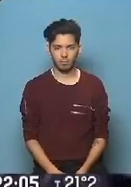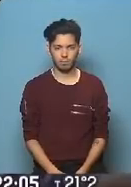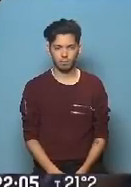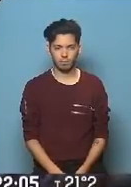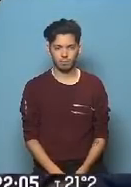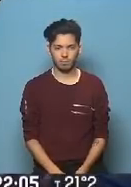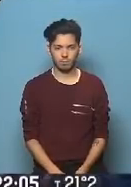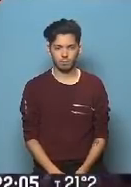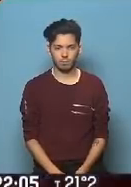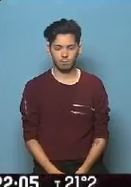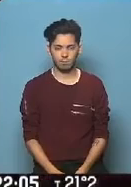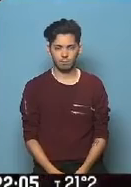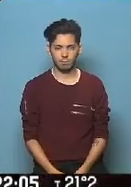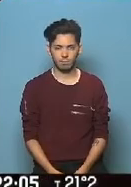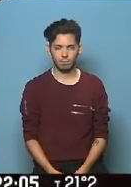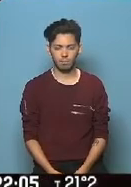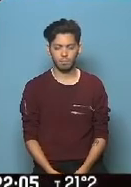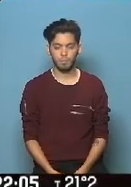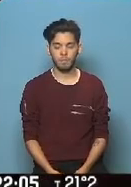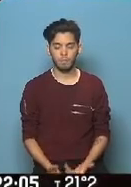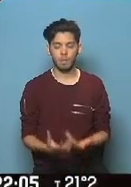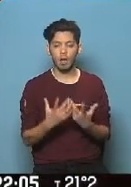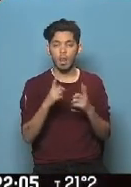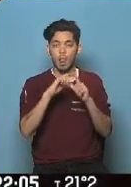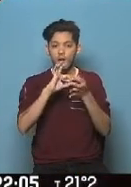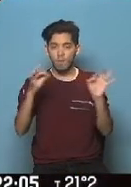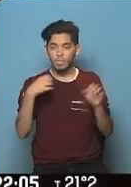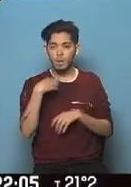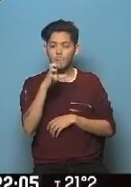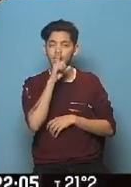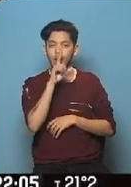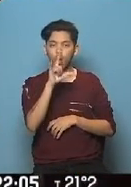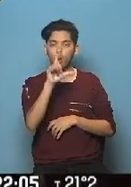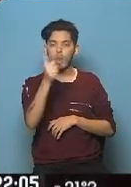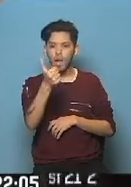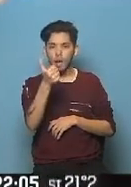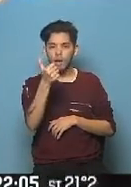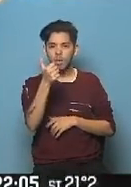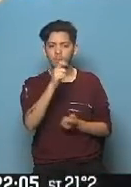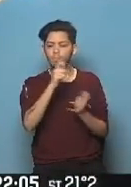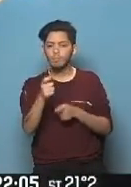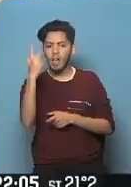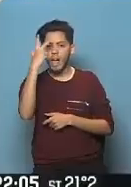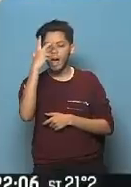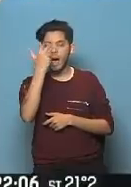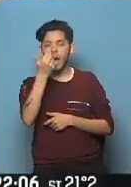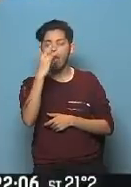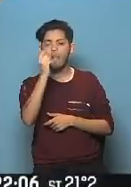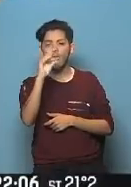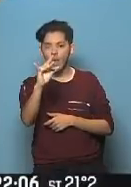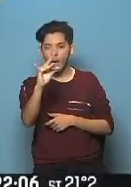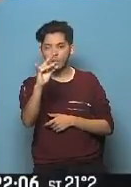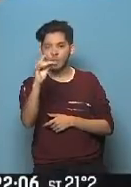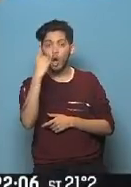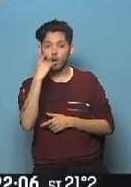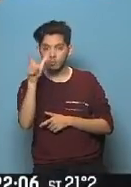com o fim do regime militar. La consigna del PT: Lula es Haddad, Haddad es Lula.